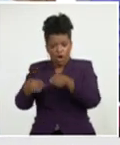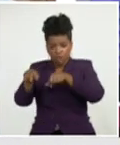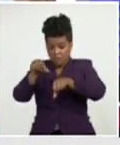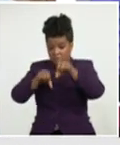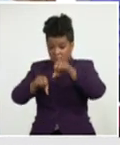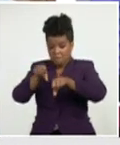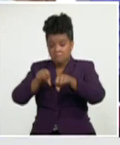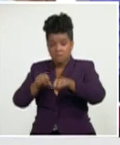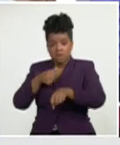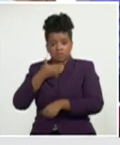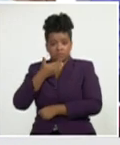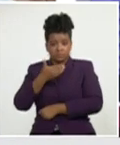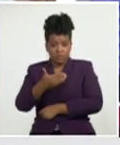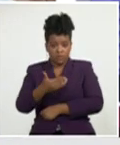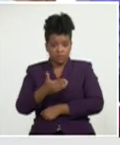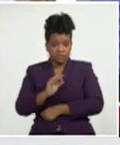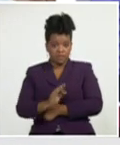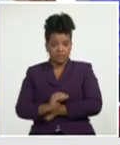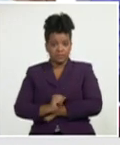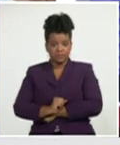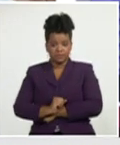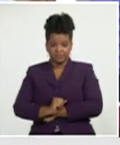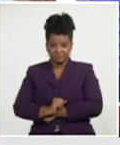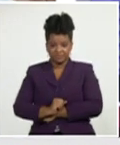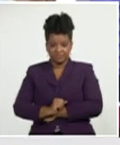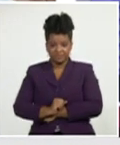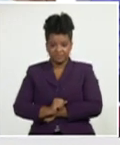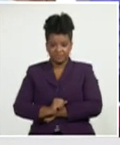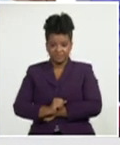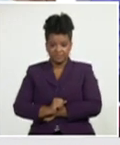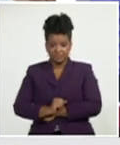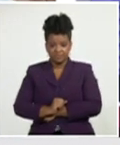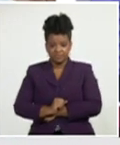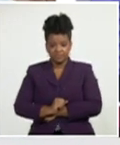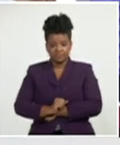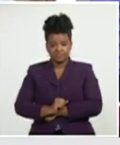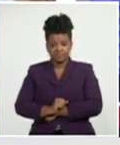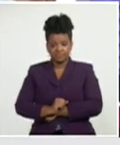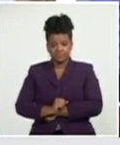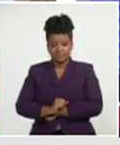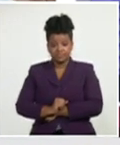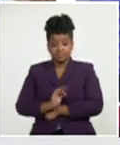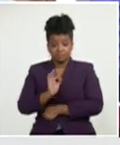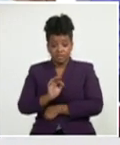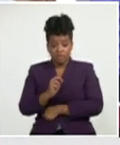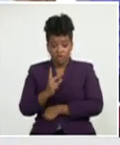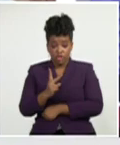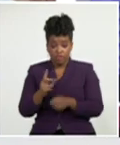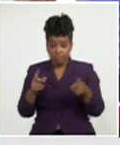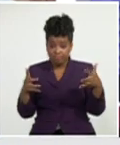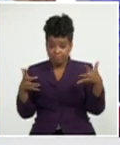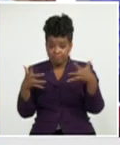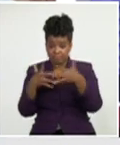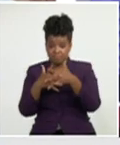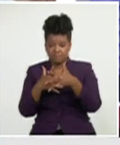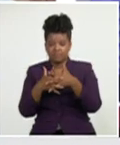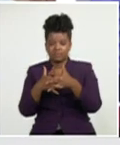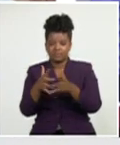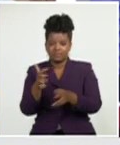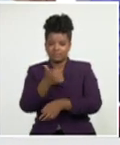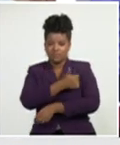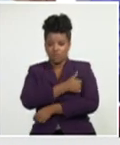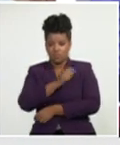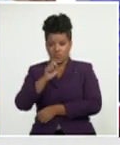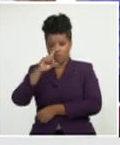externa de meningococo B, que es un potente ayudante de la respuesta inmune. Y con esa combinación hemos encontrado una formulación realmente que en